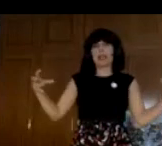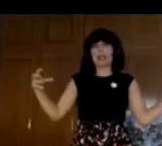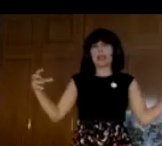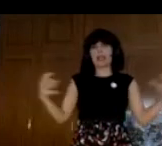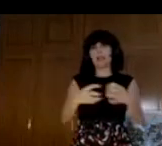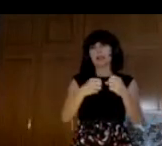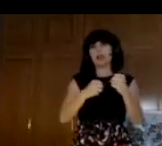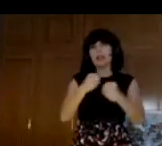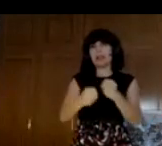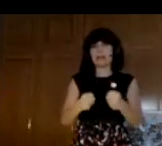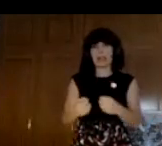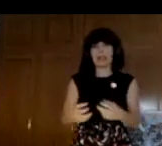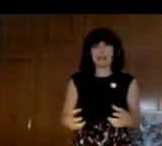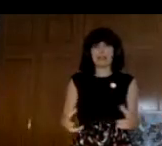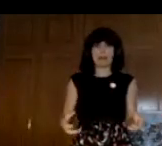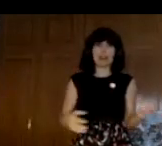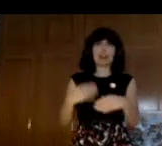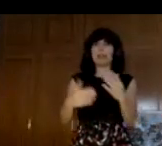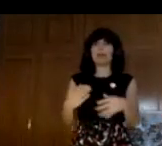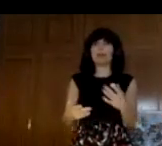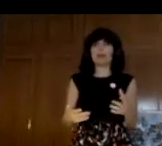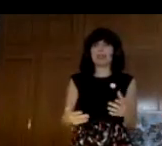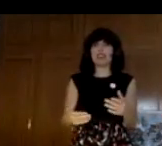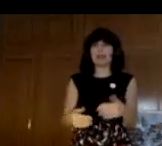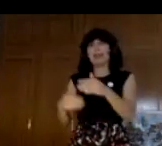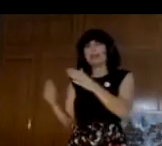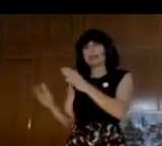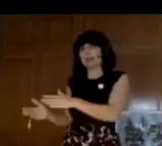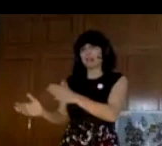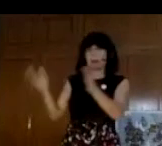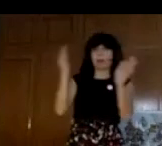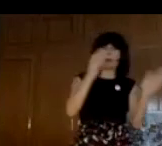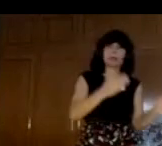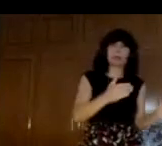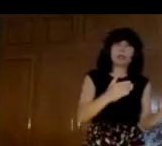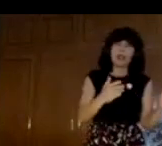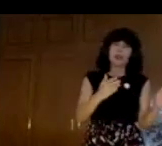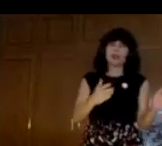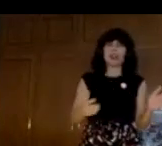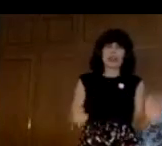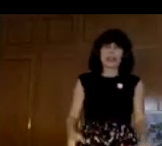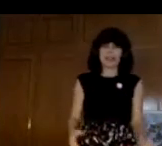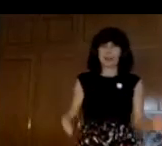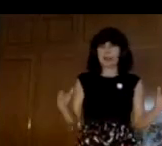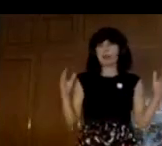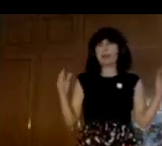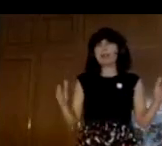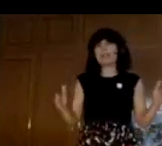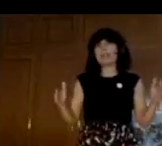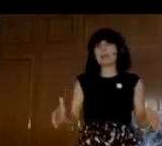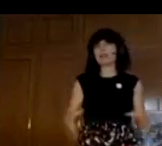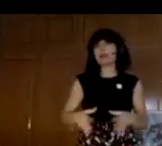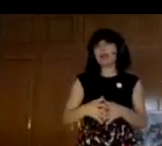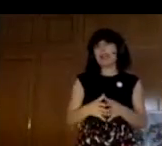puede coger el tema de la desinformación y empieza a haber un debate sobre libertad de información versus control de la desinformación. Un debate